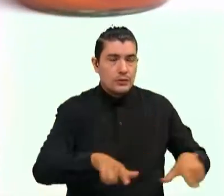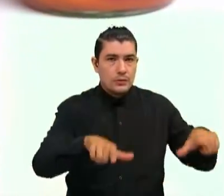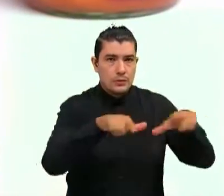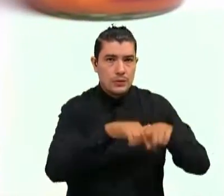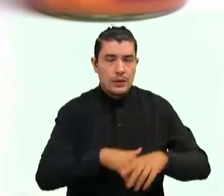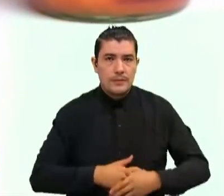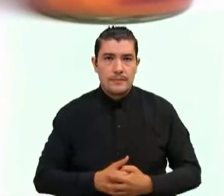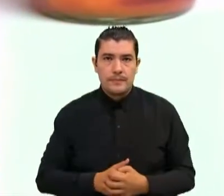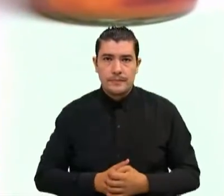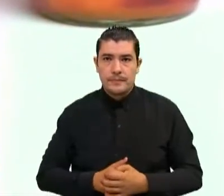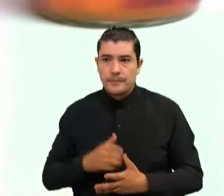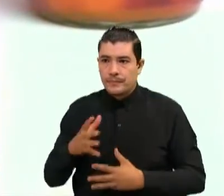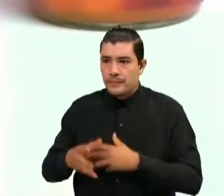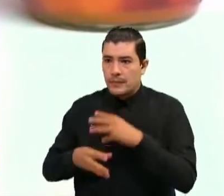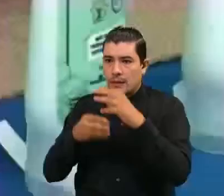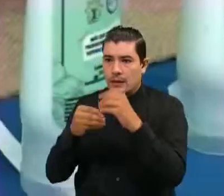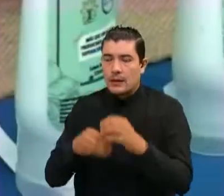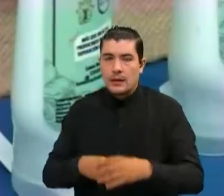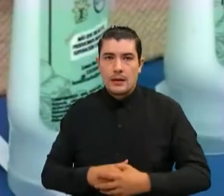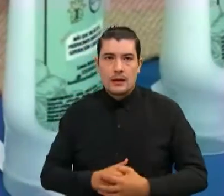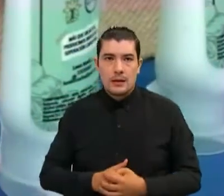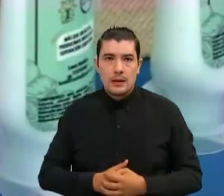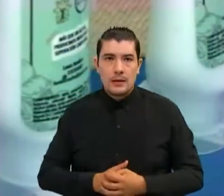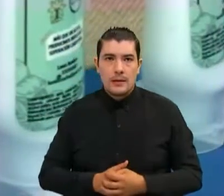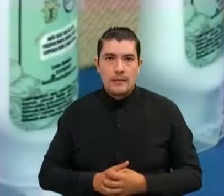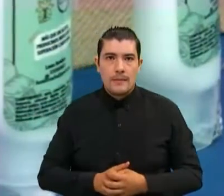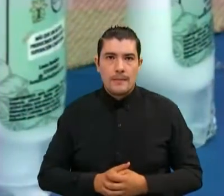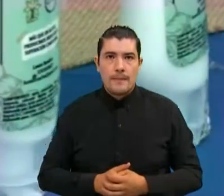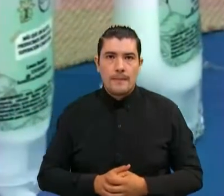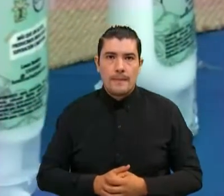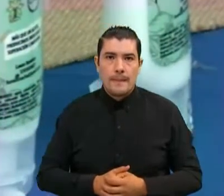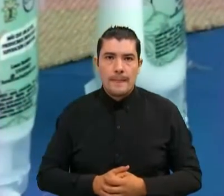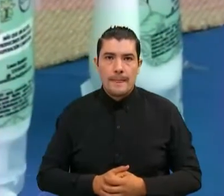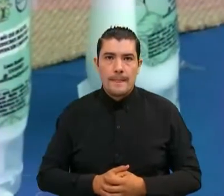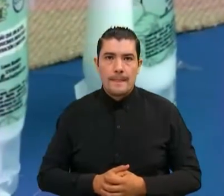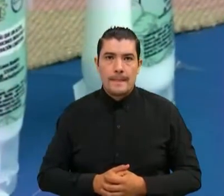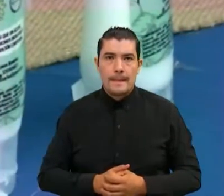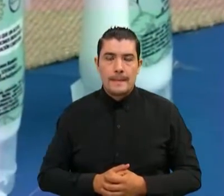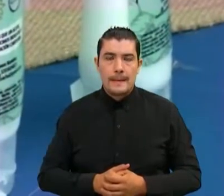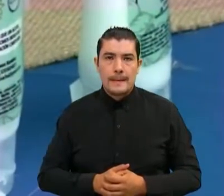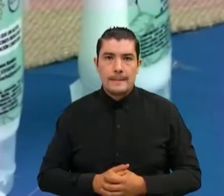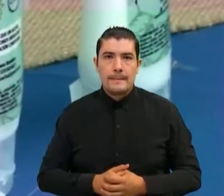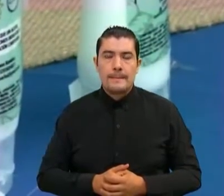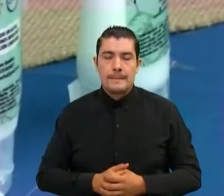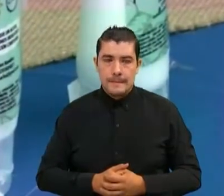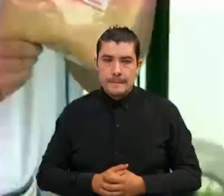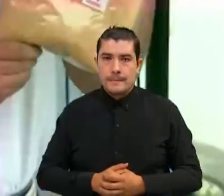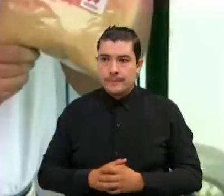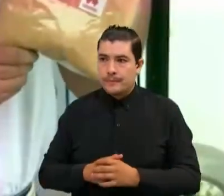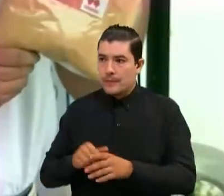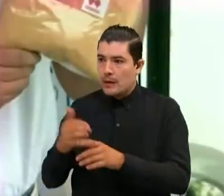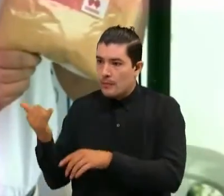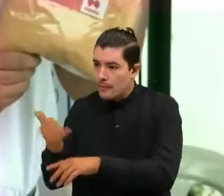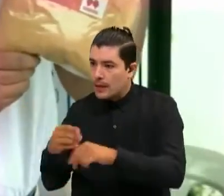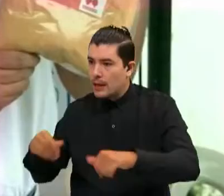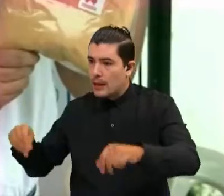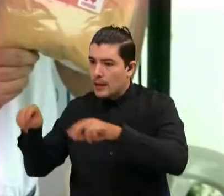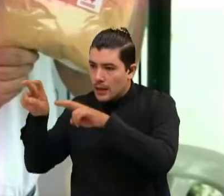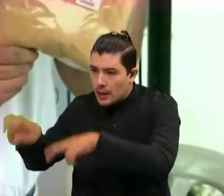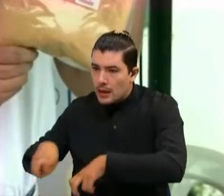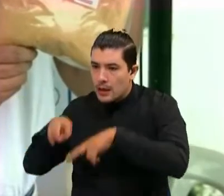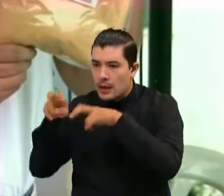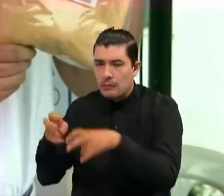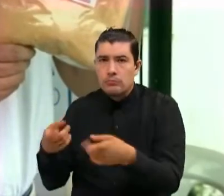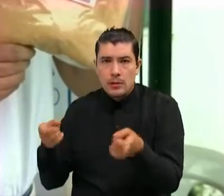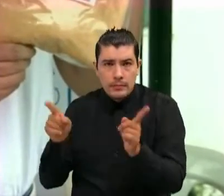decir, sembrar lo que se requiere para los mercados, pero sembrar también lo que los territorios pueden producir. El programa